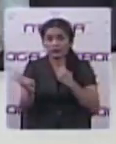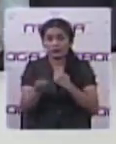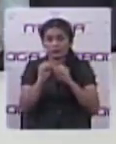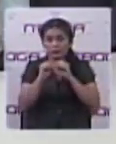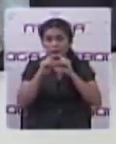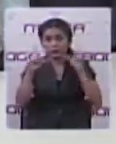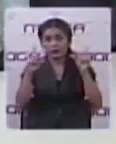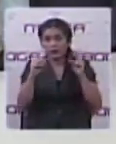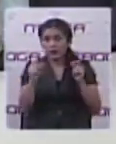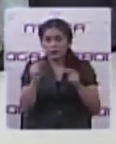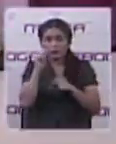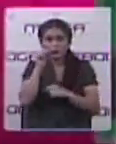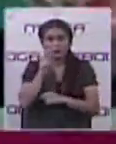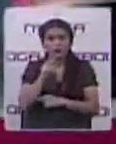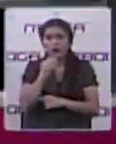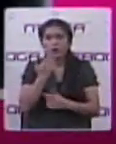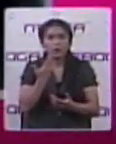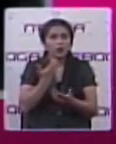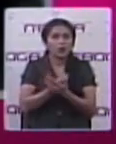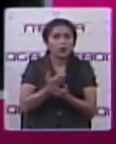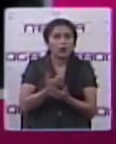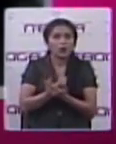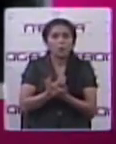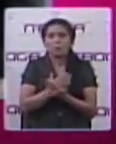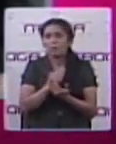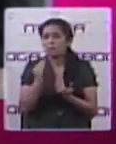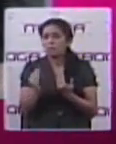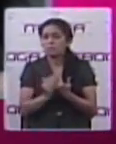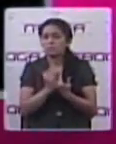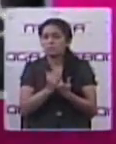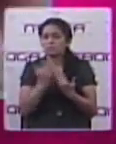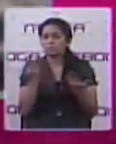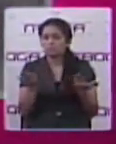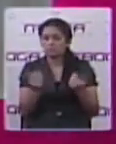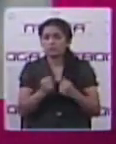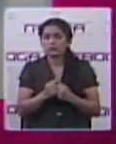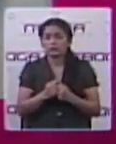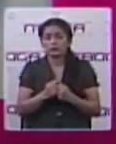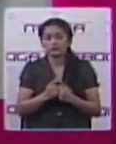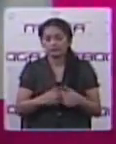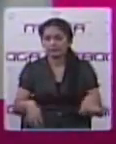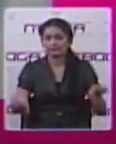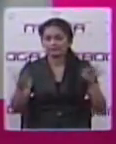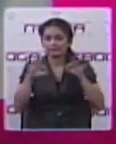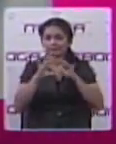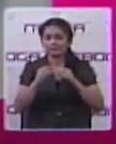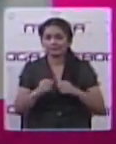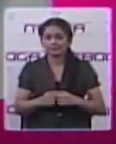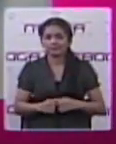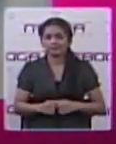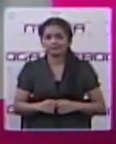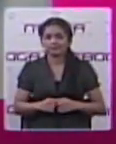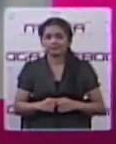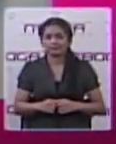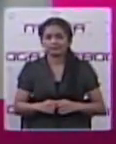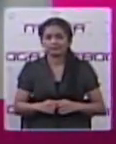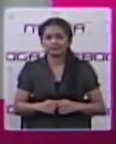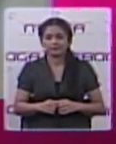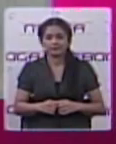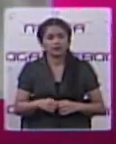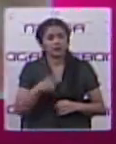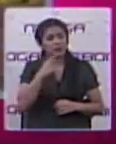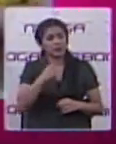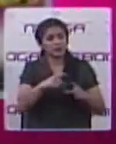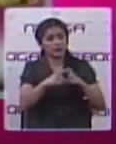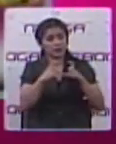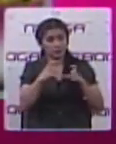definitivamente. Es una herramienta, es una pieza vital en el agente exitoso. Usted hablaba de las licencias.